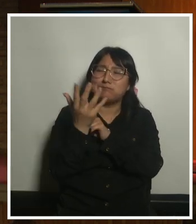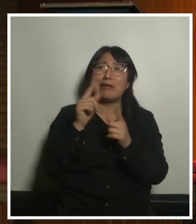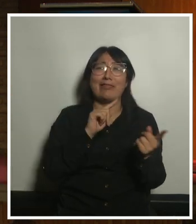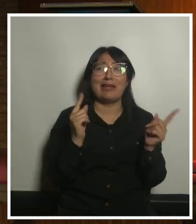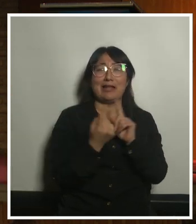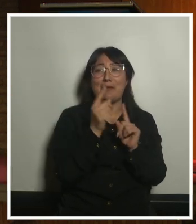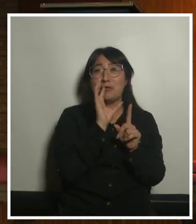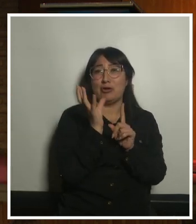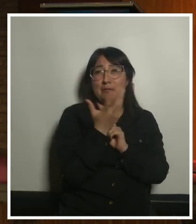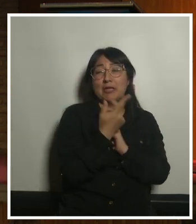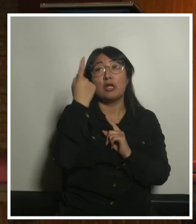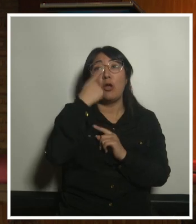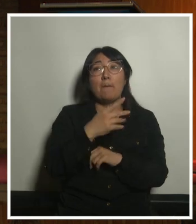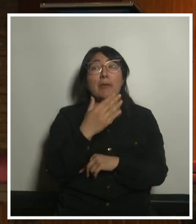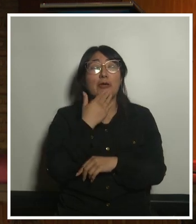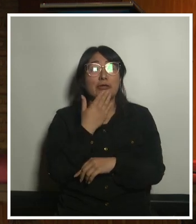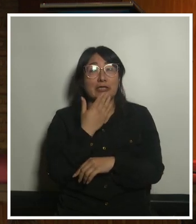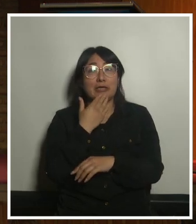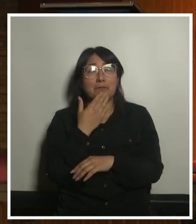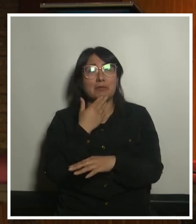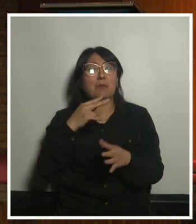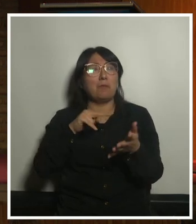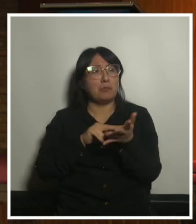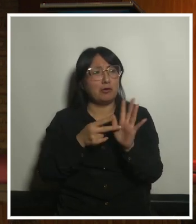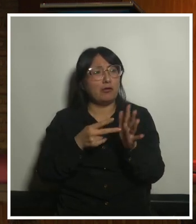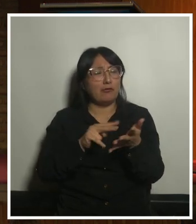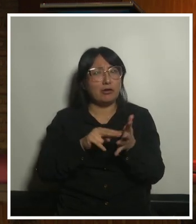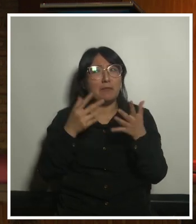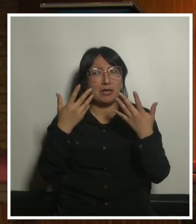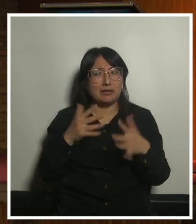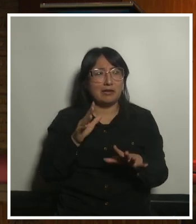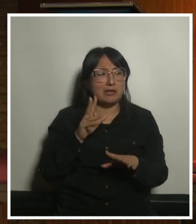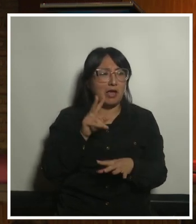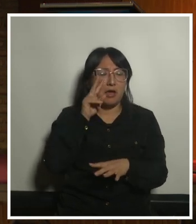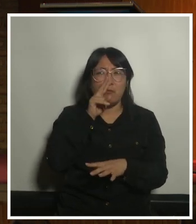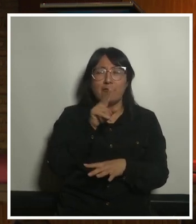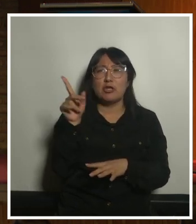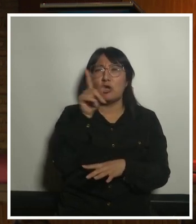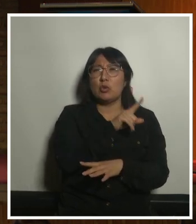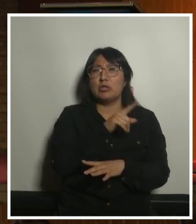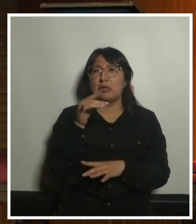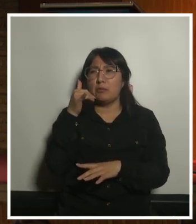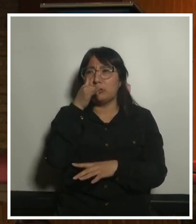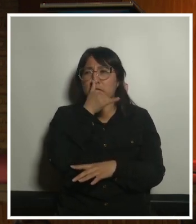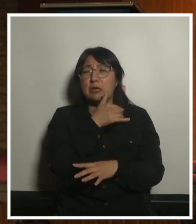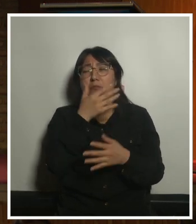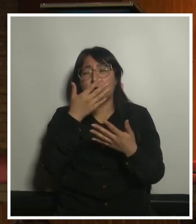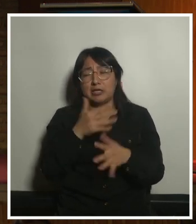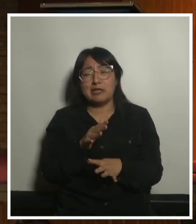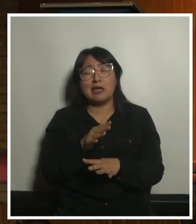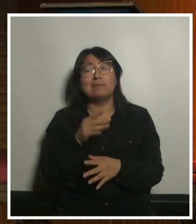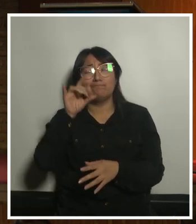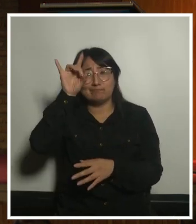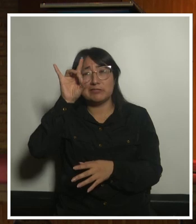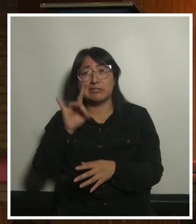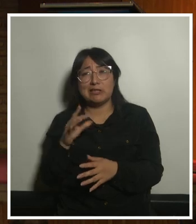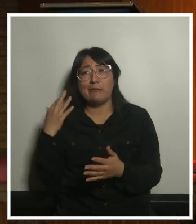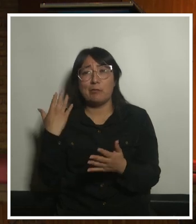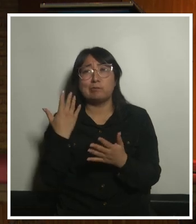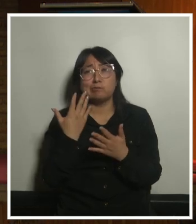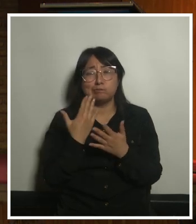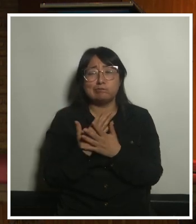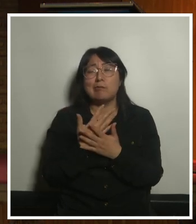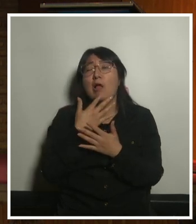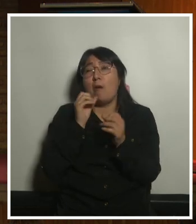climático, pero también unos problemas que hemos ido incubando en las últimas décadas que quizás nos están pasando un poco la cuenta. Y podríamos